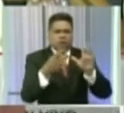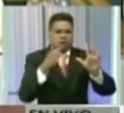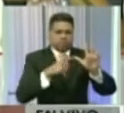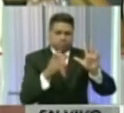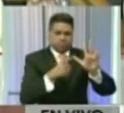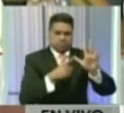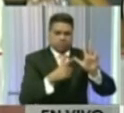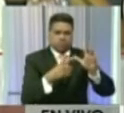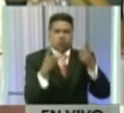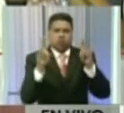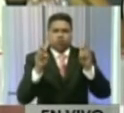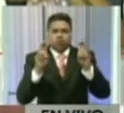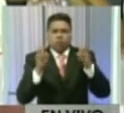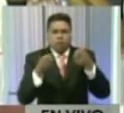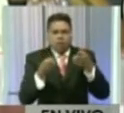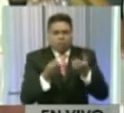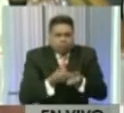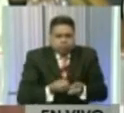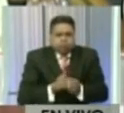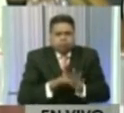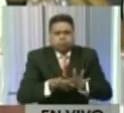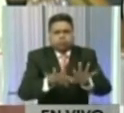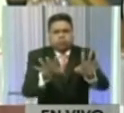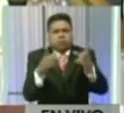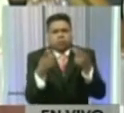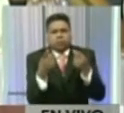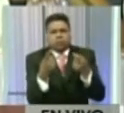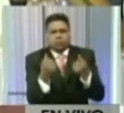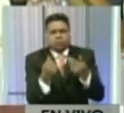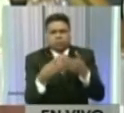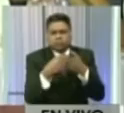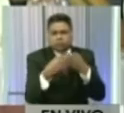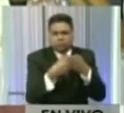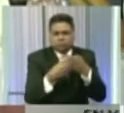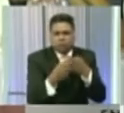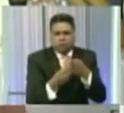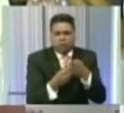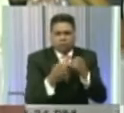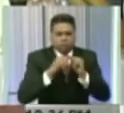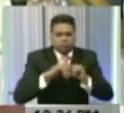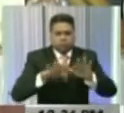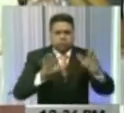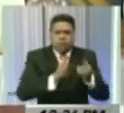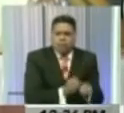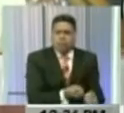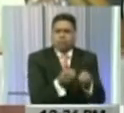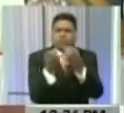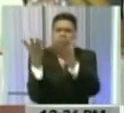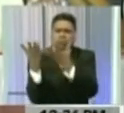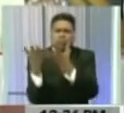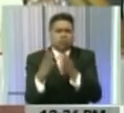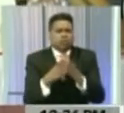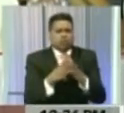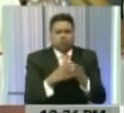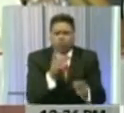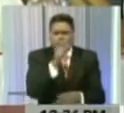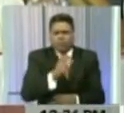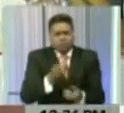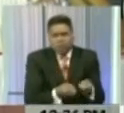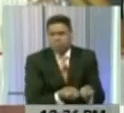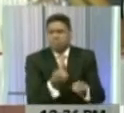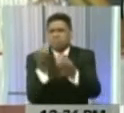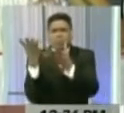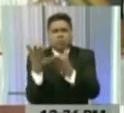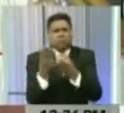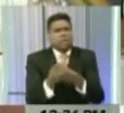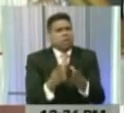Nosotros estamos estimulando la sustitución de importaciones. Estamos estimulando las exportaciones. Todo el que exporte y todo el que vaya a